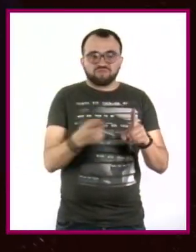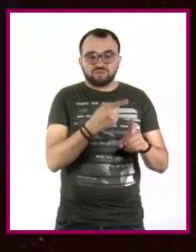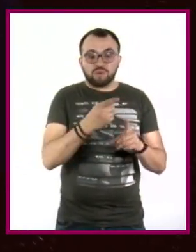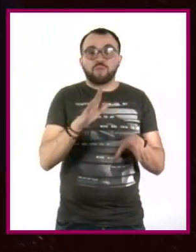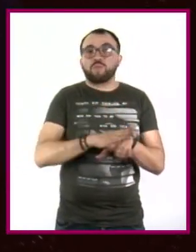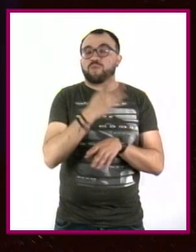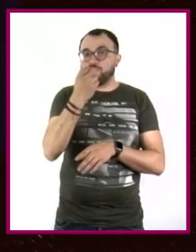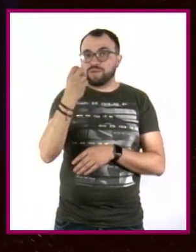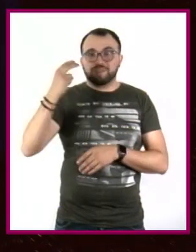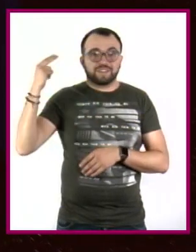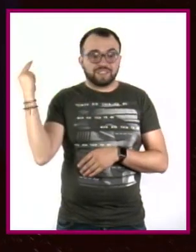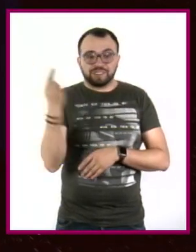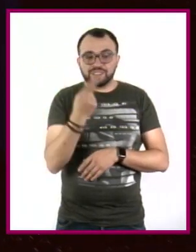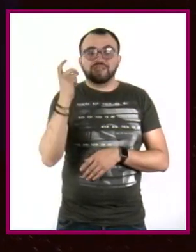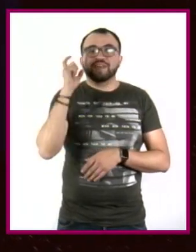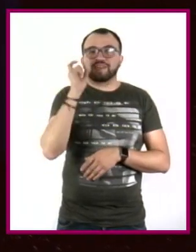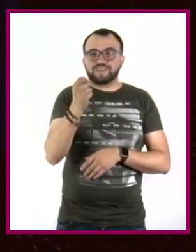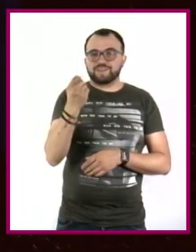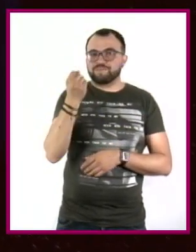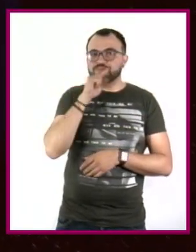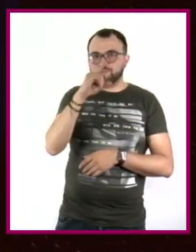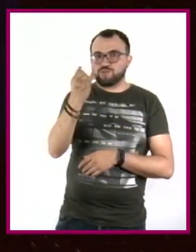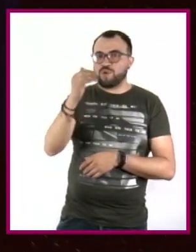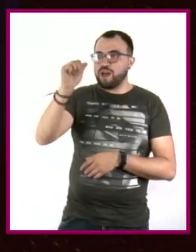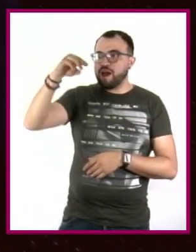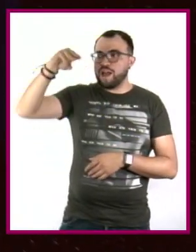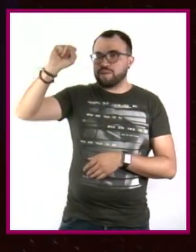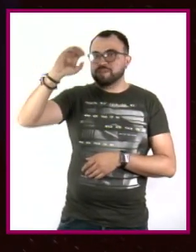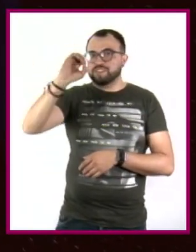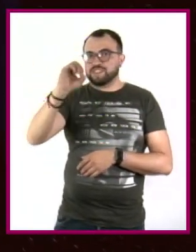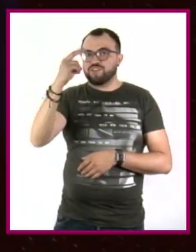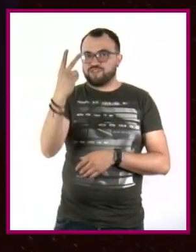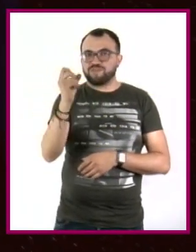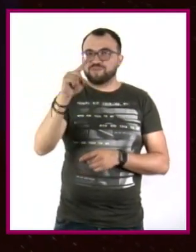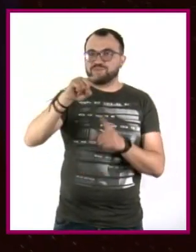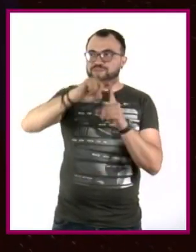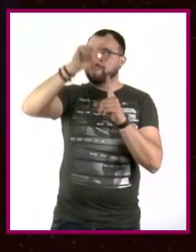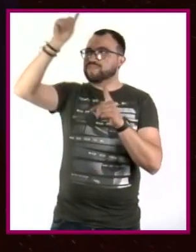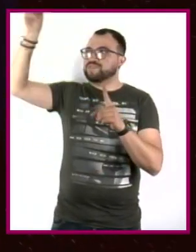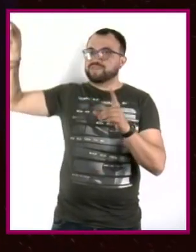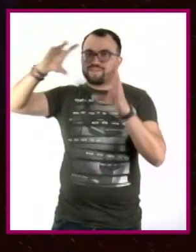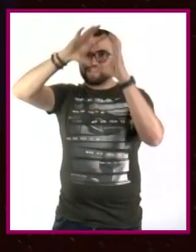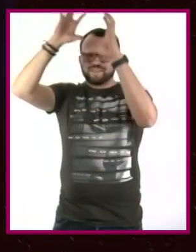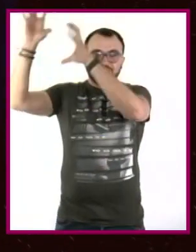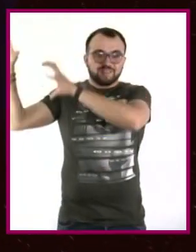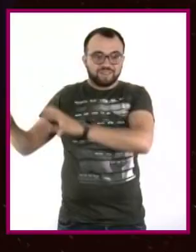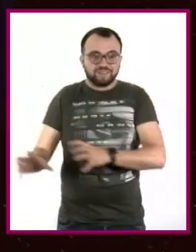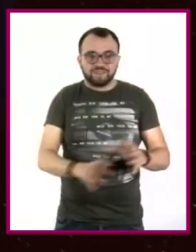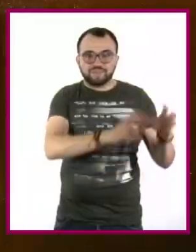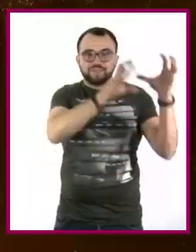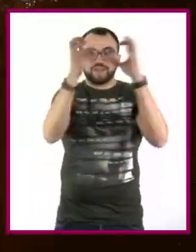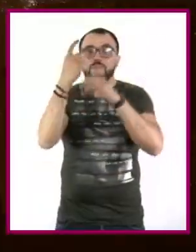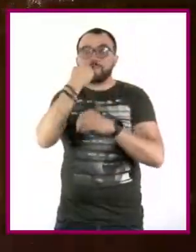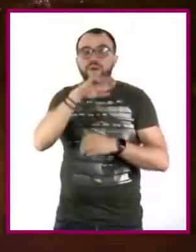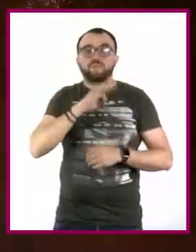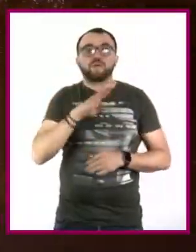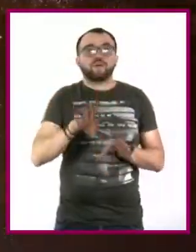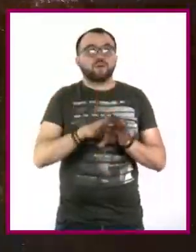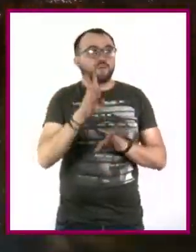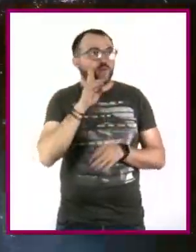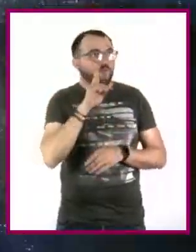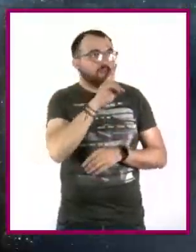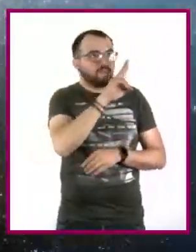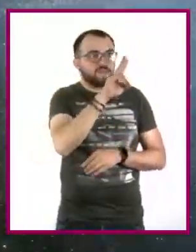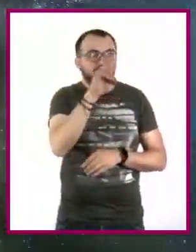es necesario que instrumentos como el AMS-02 estén en órbita alrededor de la Tierra para poder contar